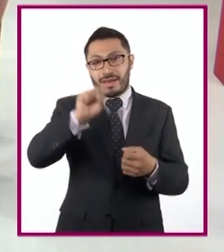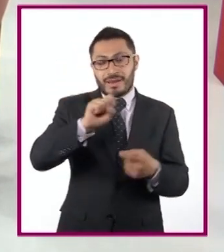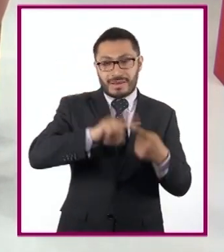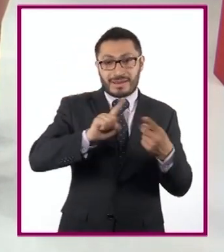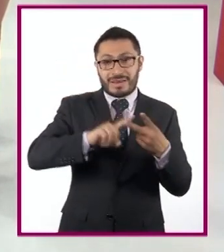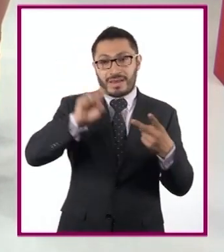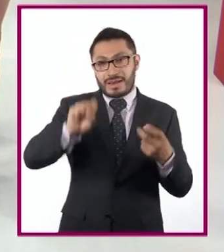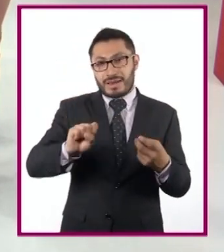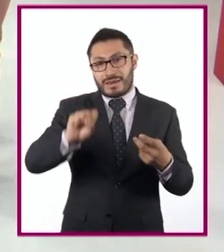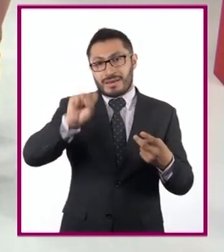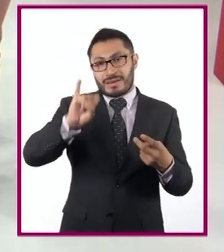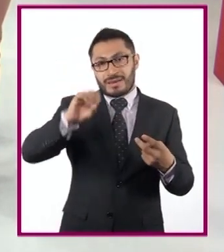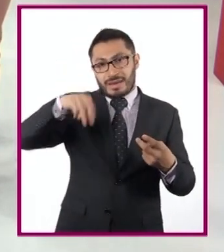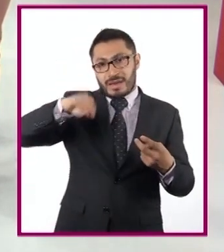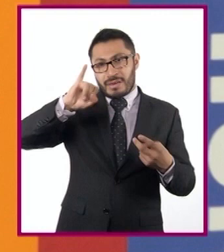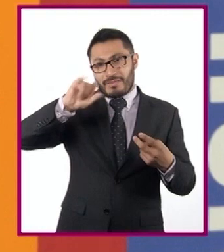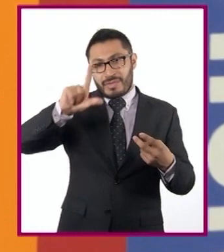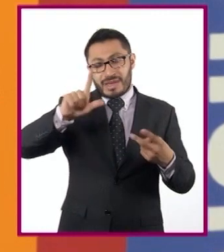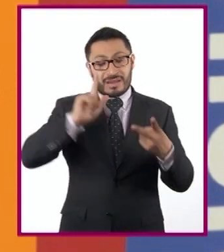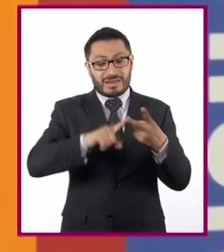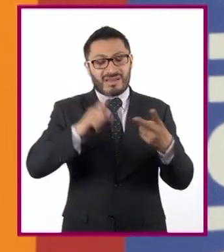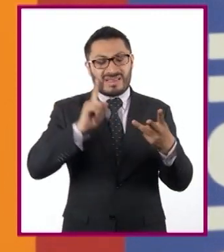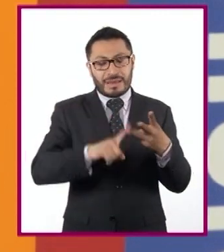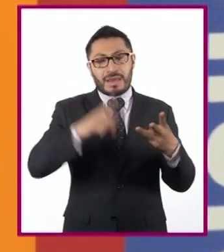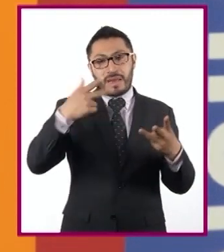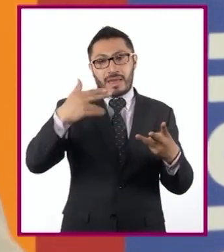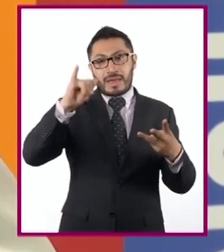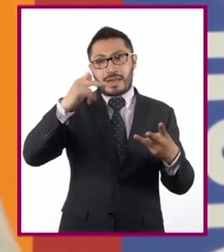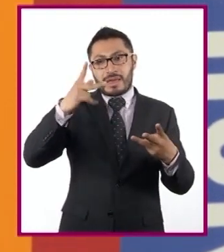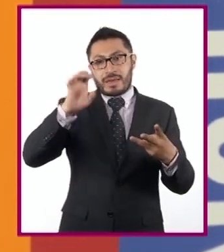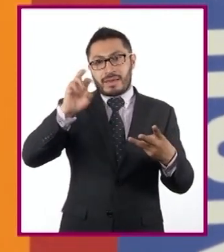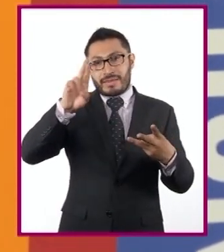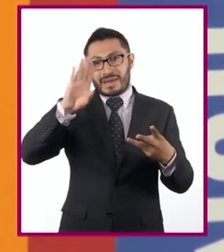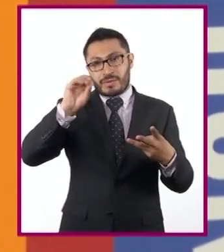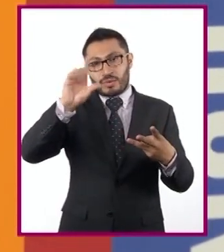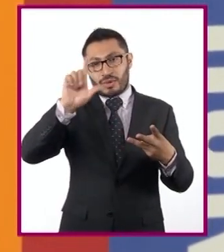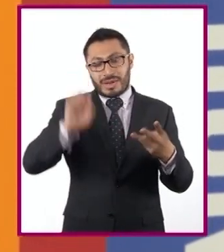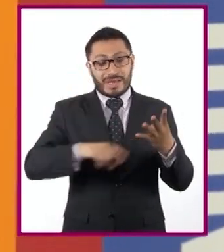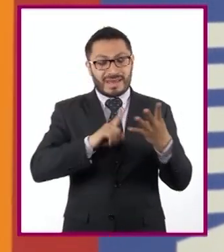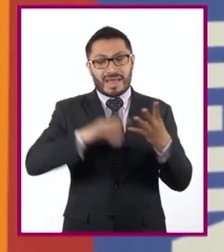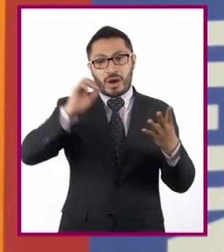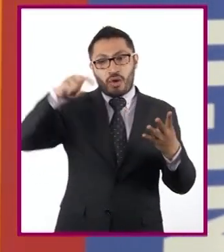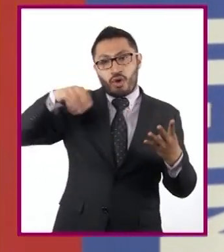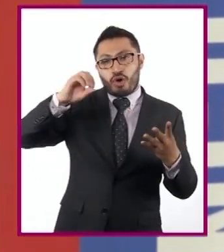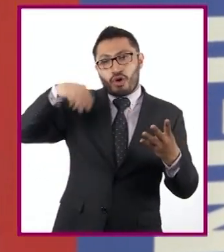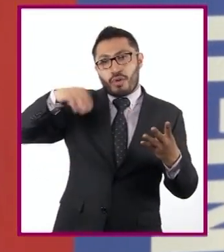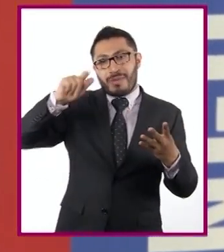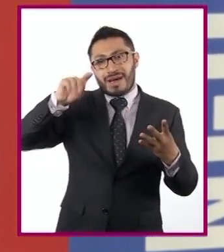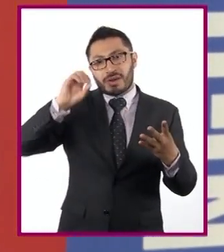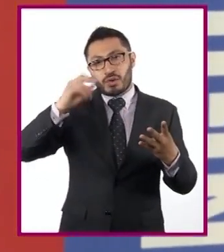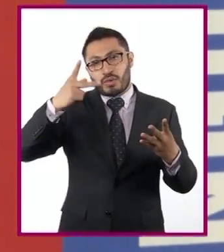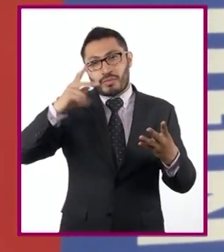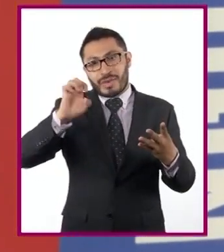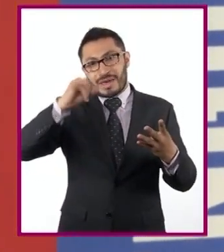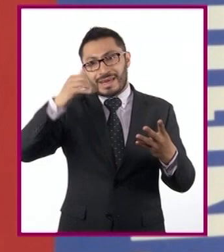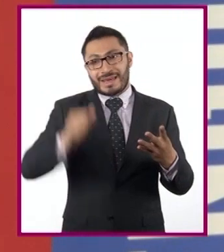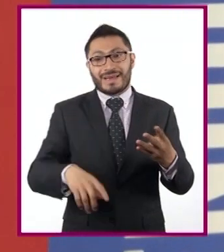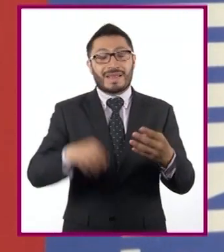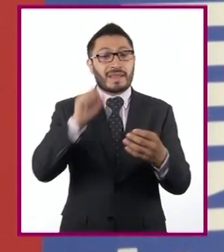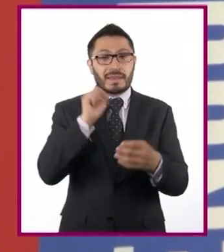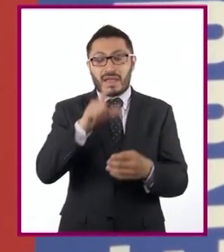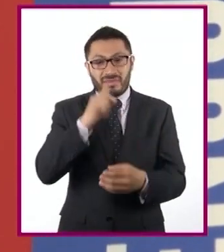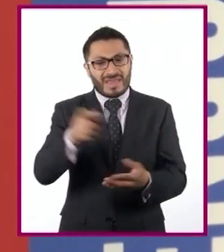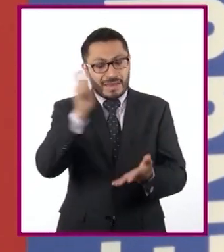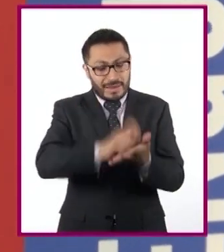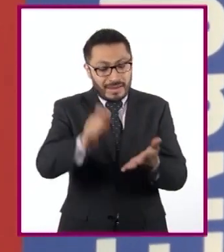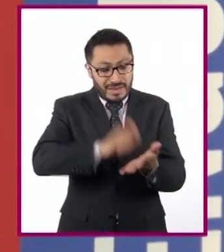la hipérbole y la onomatopeya. También mencionamos que los recursos visuales se acompañan de textos que tienen una fuerte